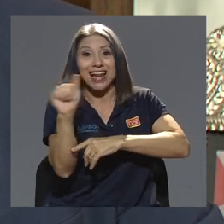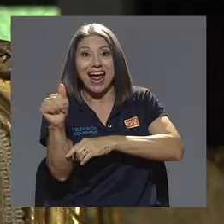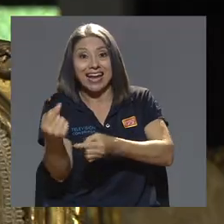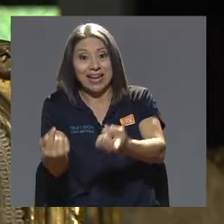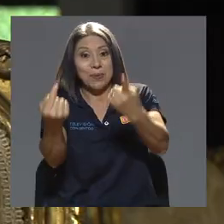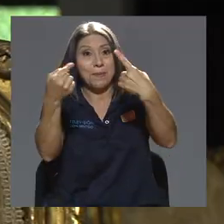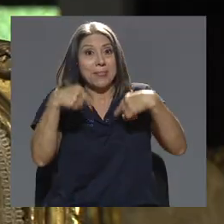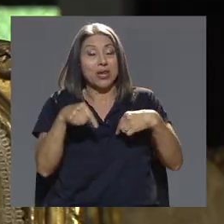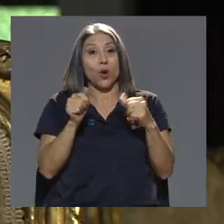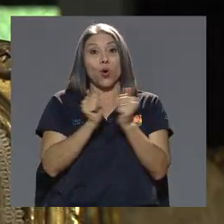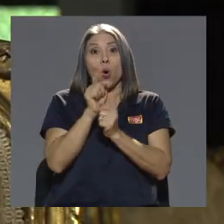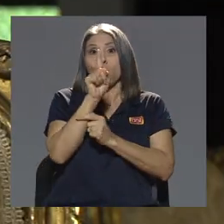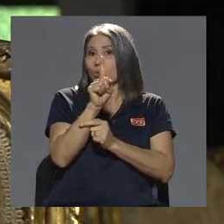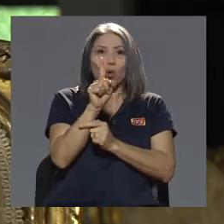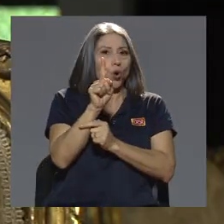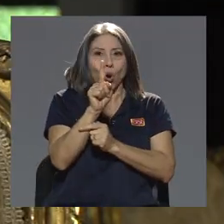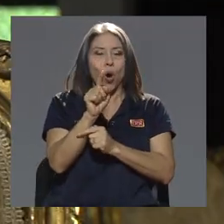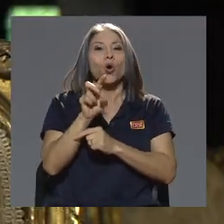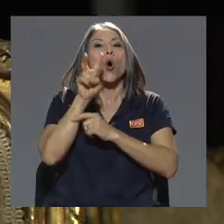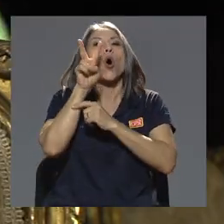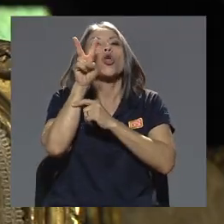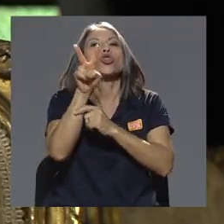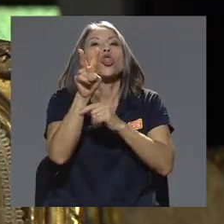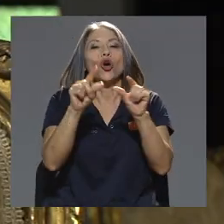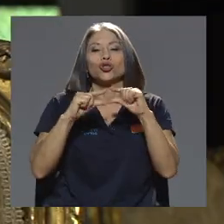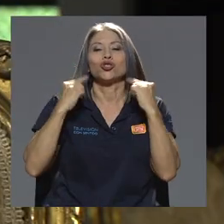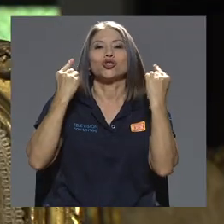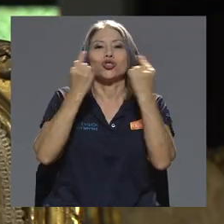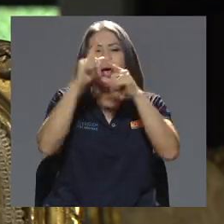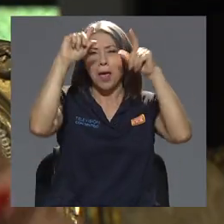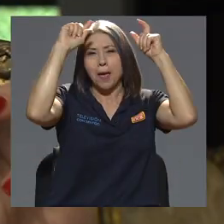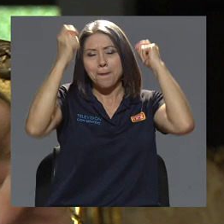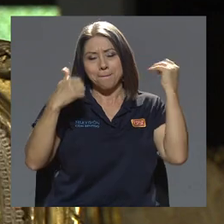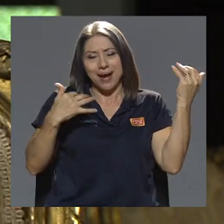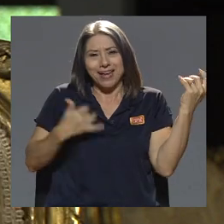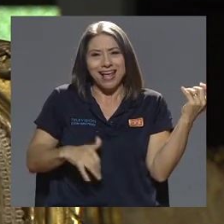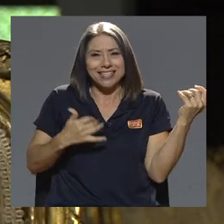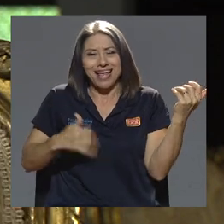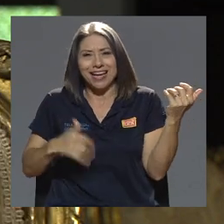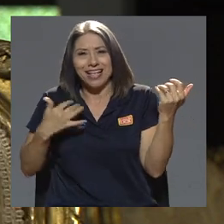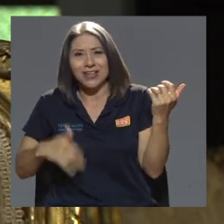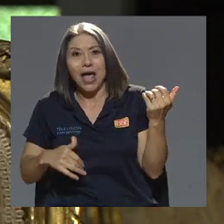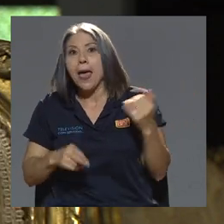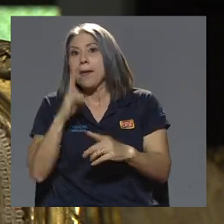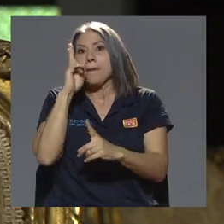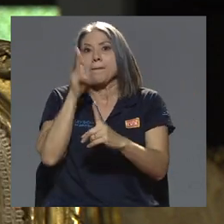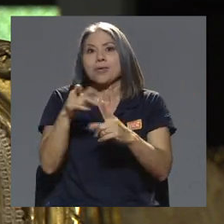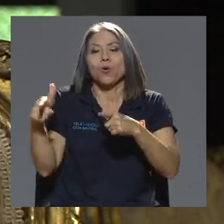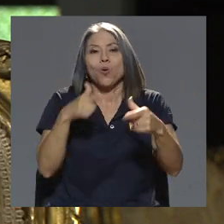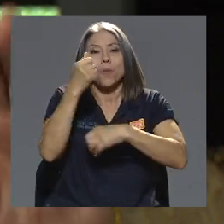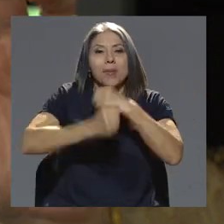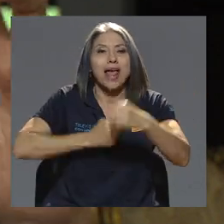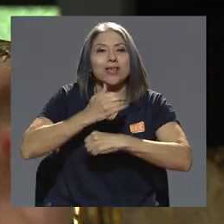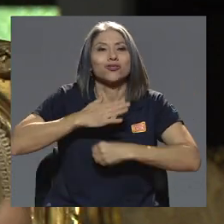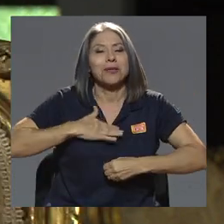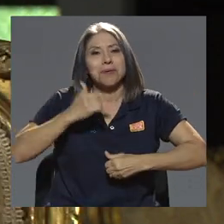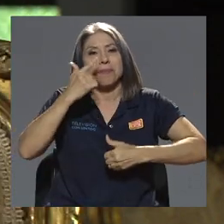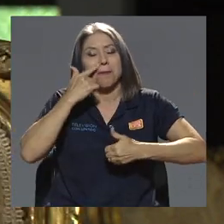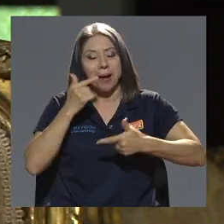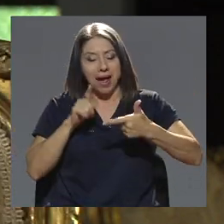dos mariachis a darnos serenata, ¿verdad? Coincidía el cumpleaños de mi papá, el día del santo, el sábado de